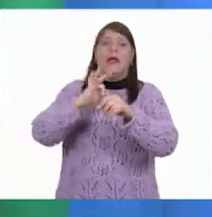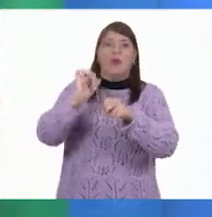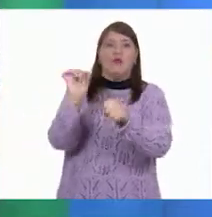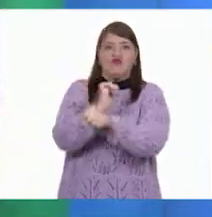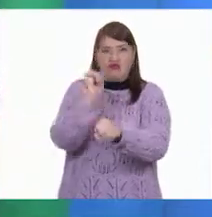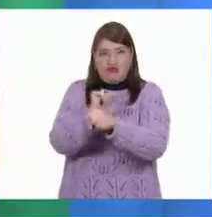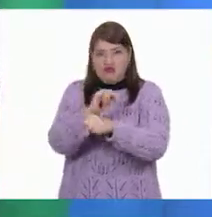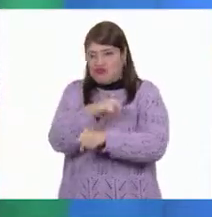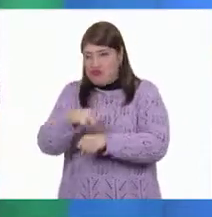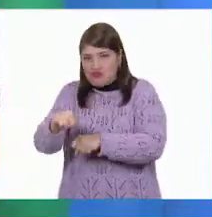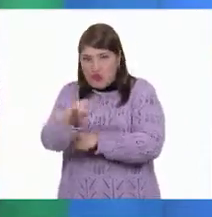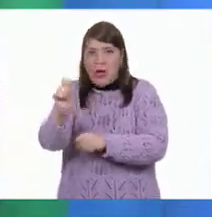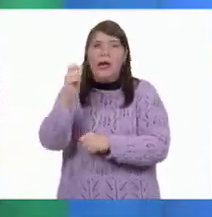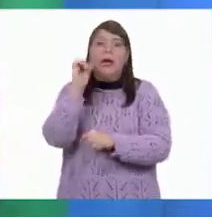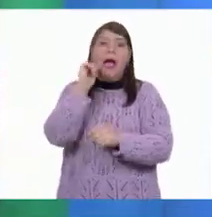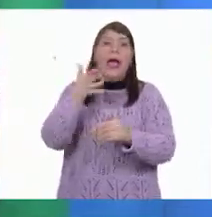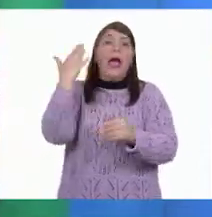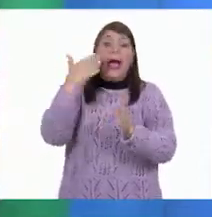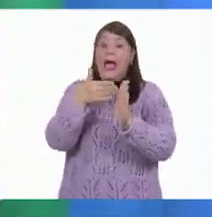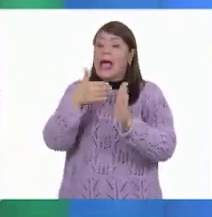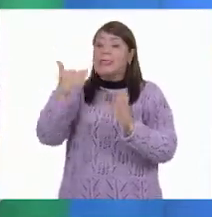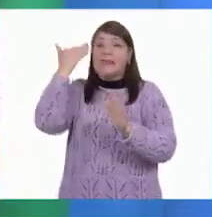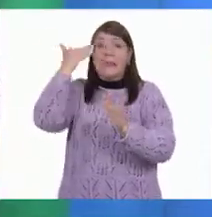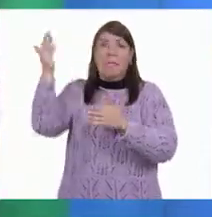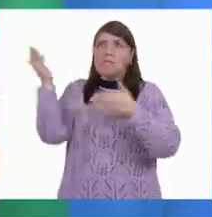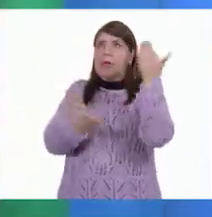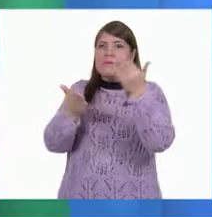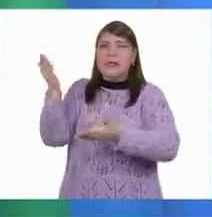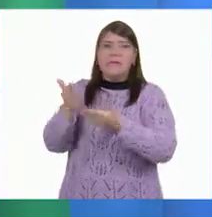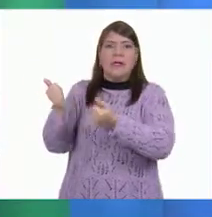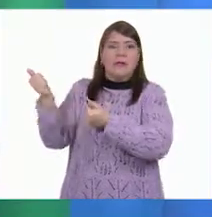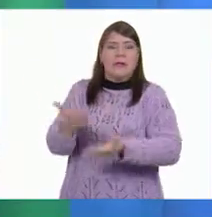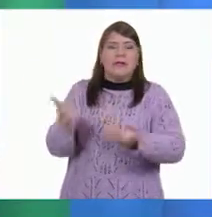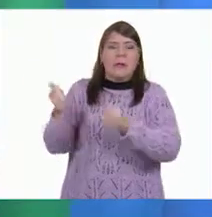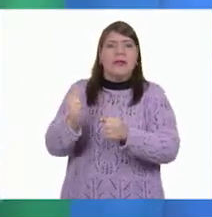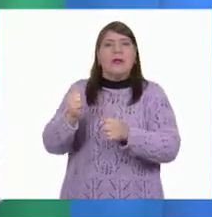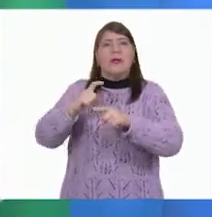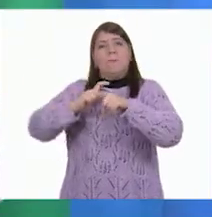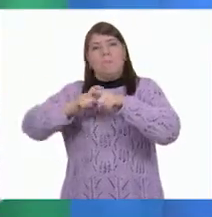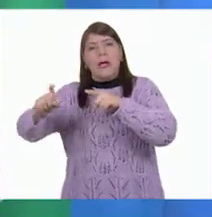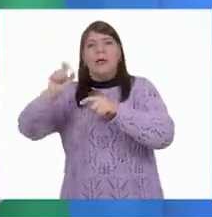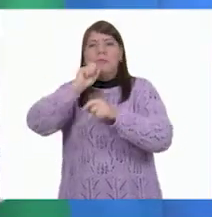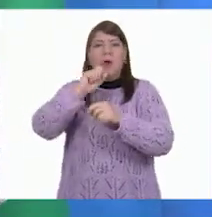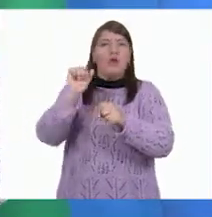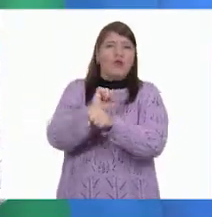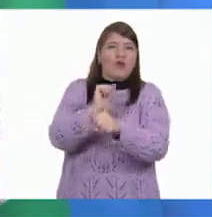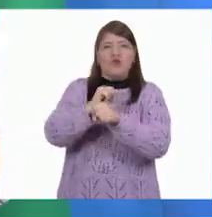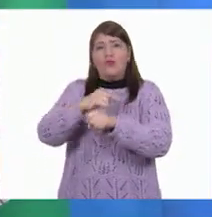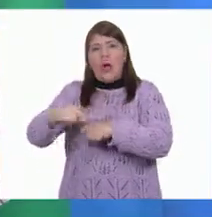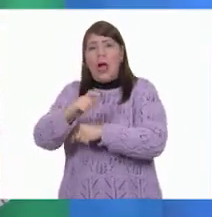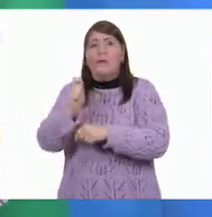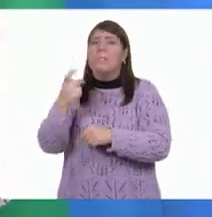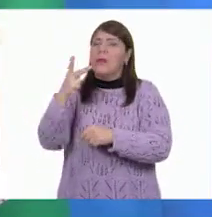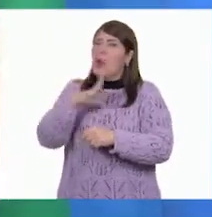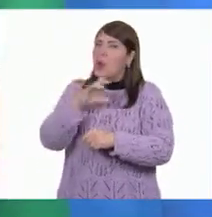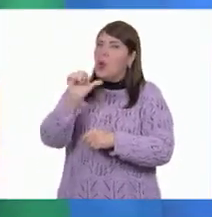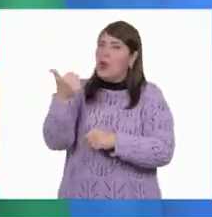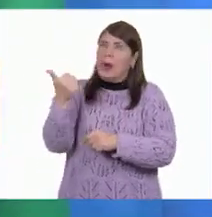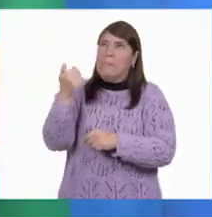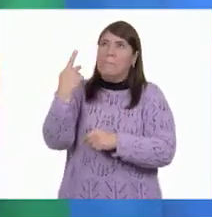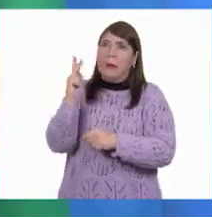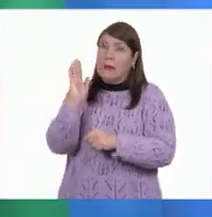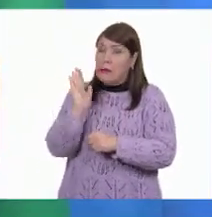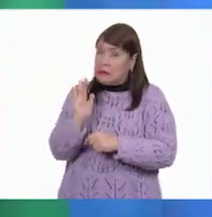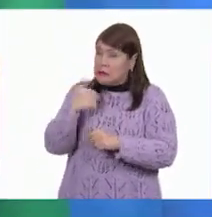pasada, estos llegaron durante el Porfiriato. Y tengo una más, pero no estoy segura. Parecería que la luz